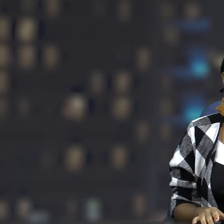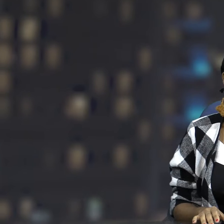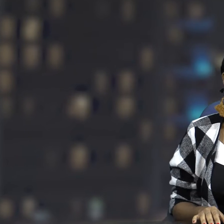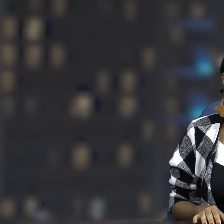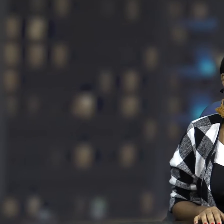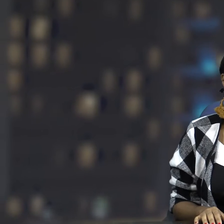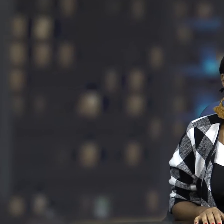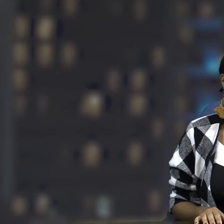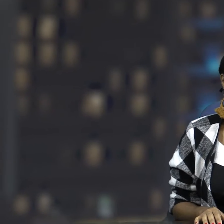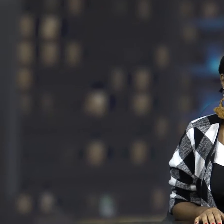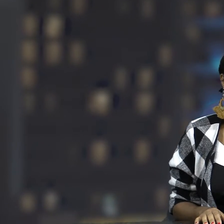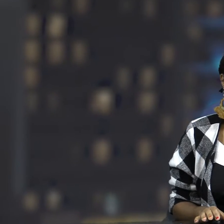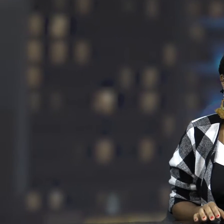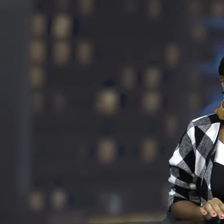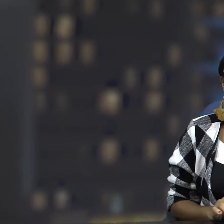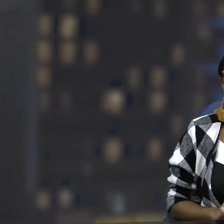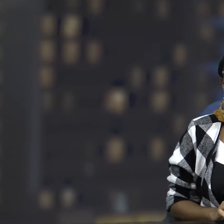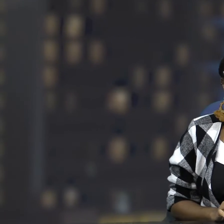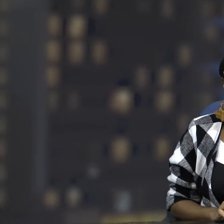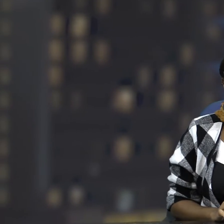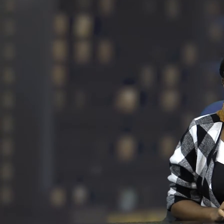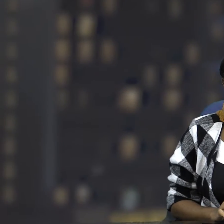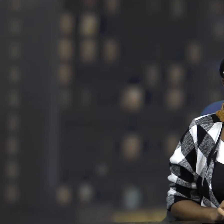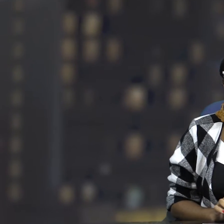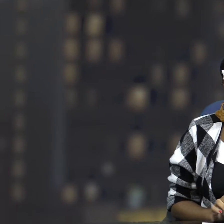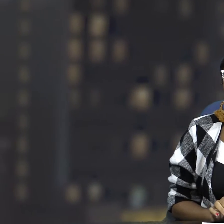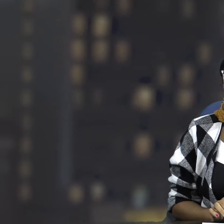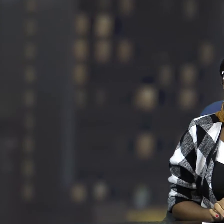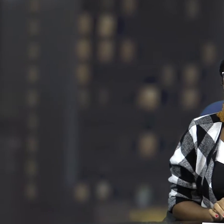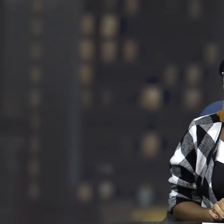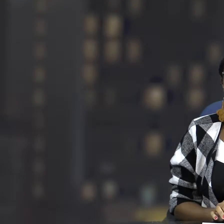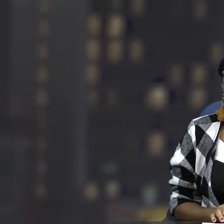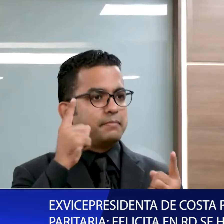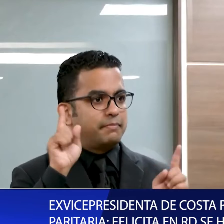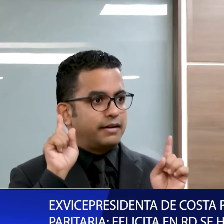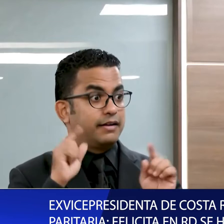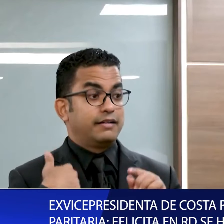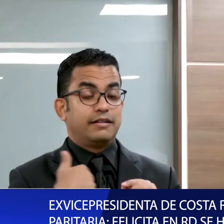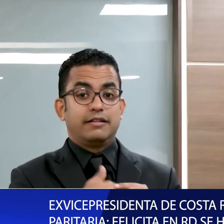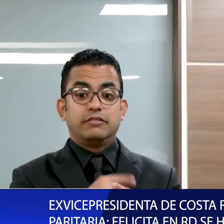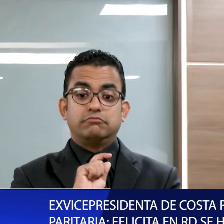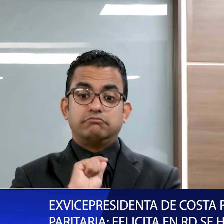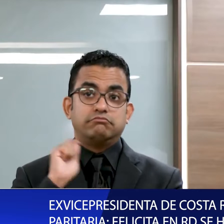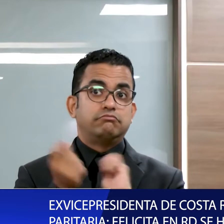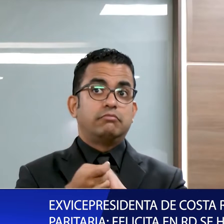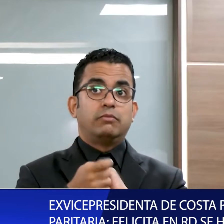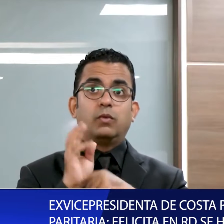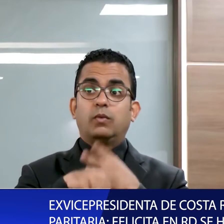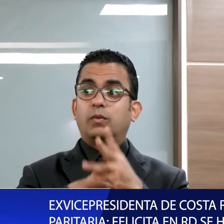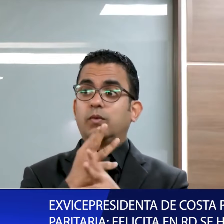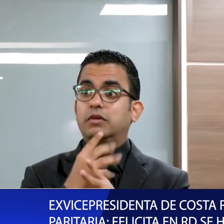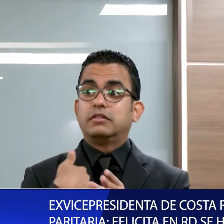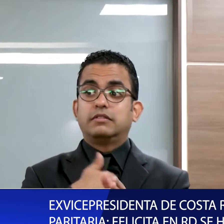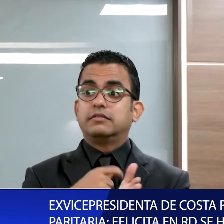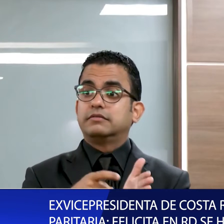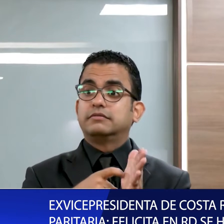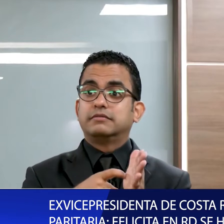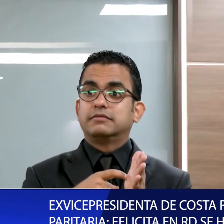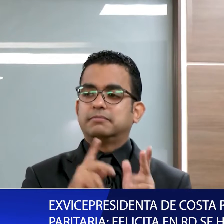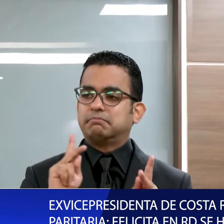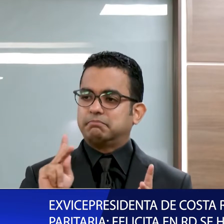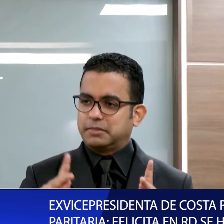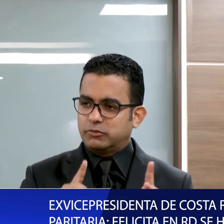En otro tema, la Junta Central Electoral, junto al Programa de las Naciones Unidas para el Desarrollo, el Fondo de las Poblaciones de las Naciones